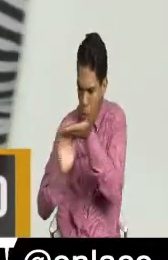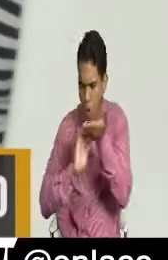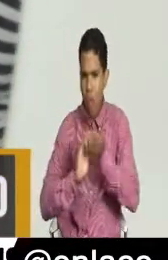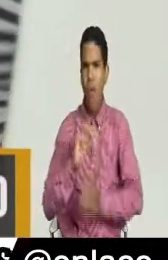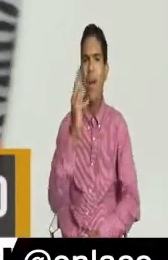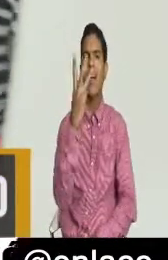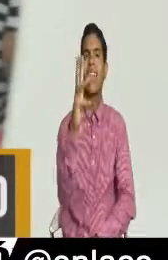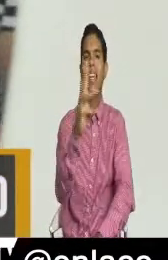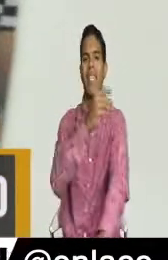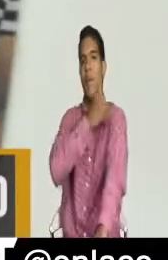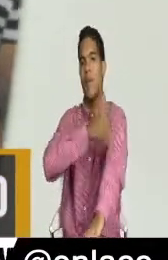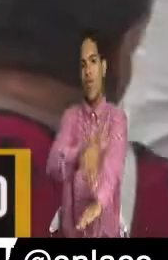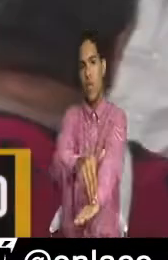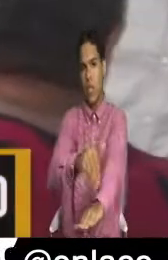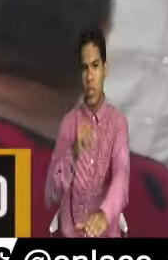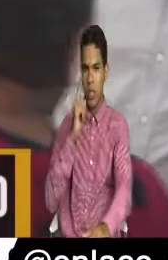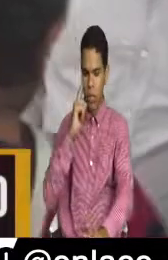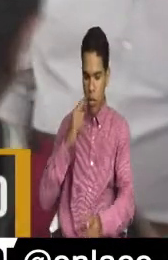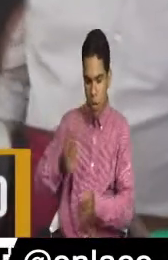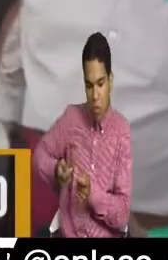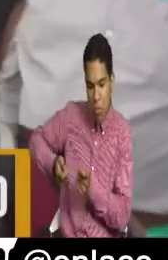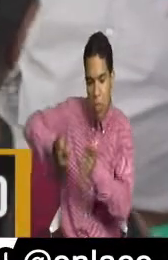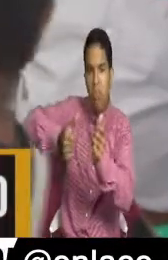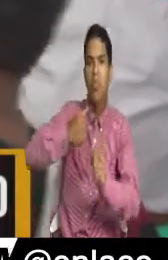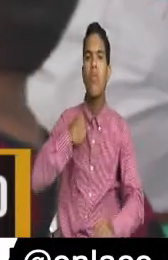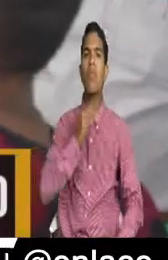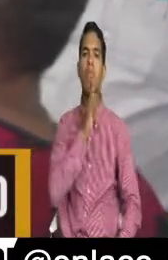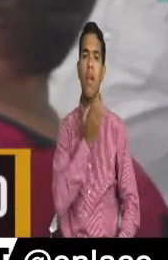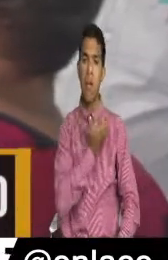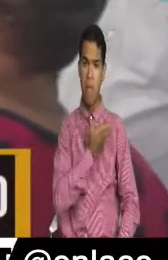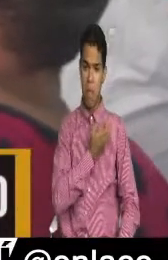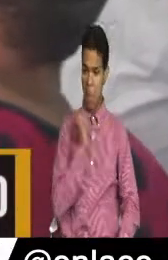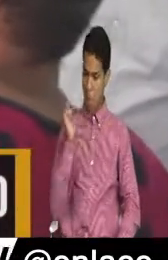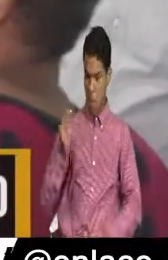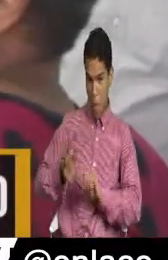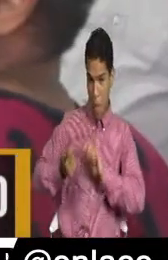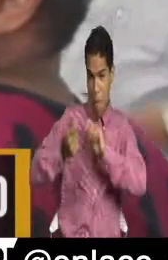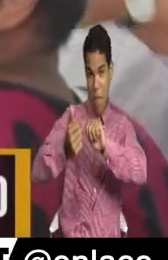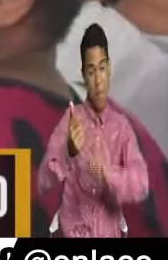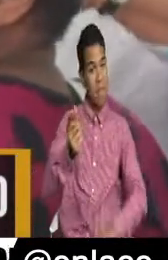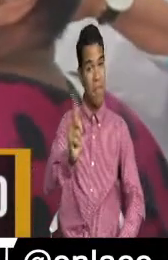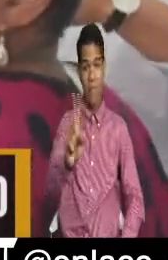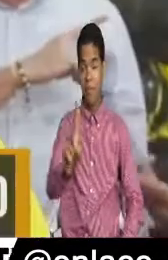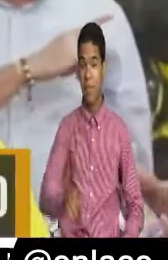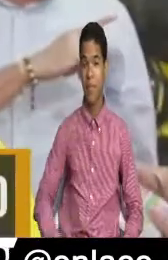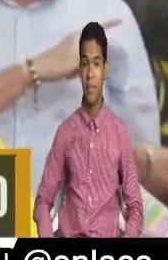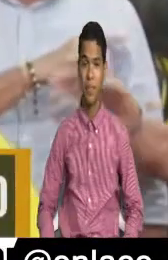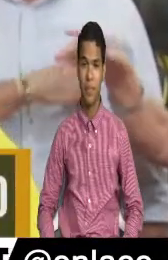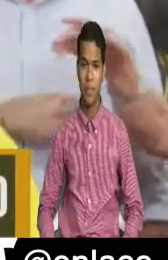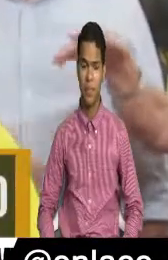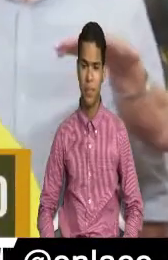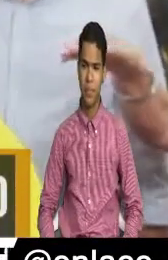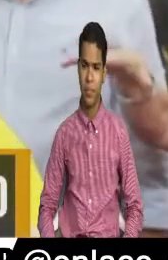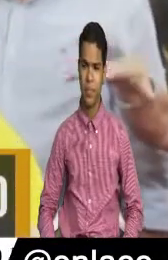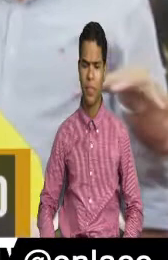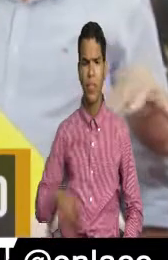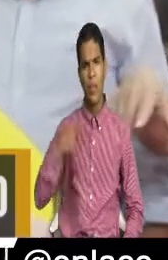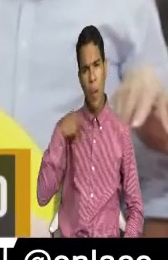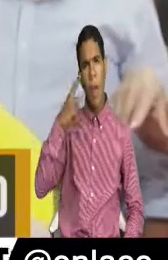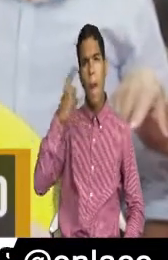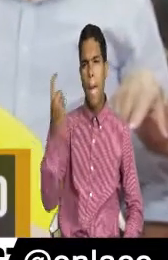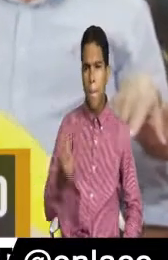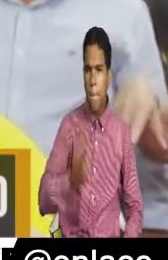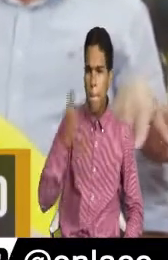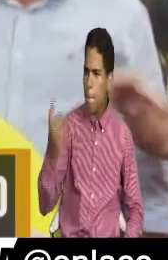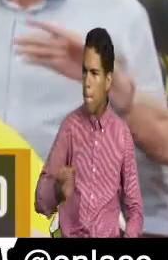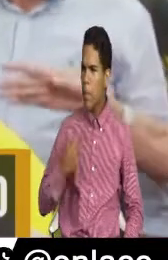adecuación, recursos que no salieron del municipio, según lo expresó el alcalde de la ciudad, Darío Echeverry. Vamos a buscar la manera de poder